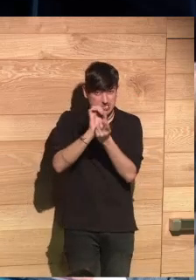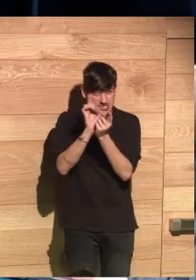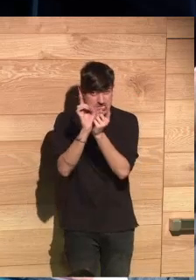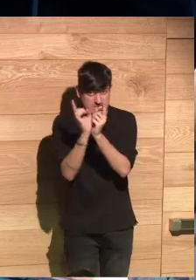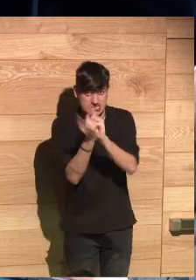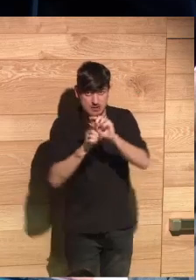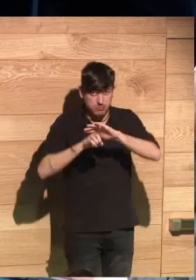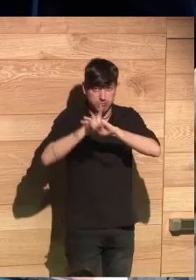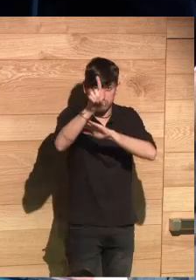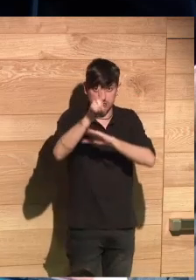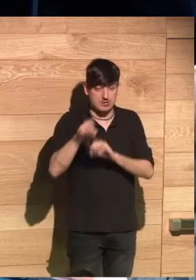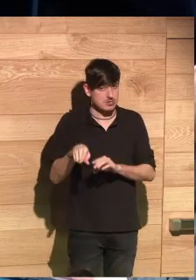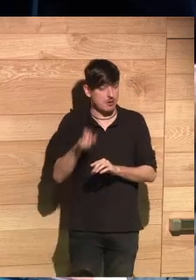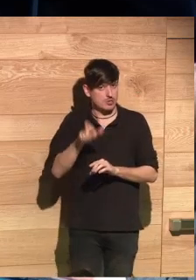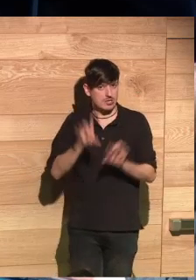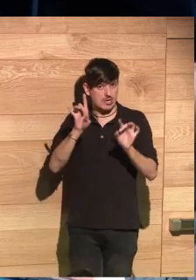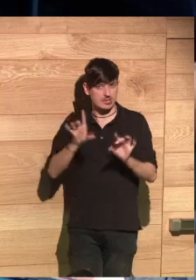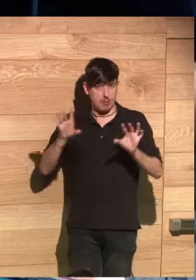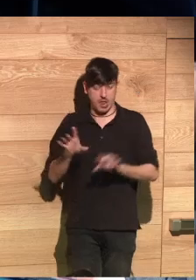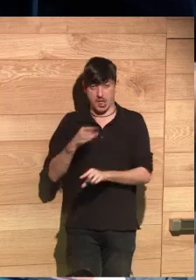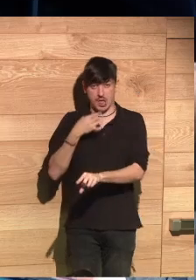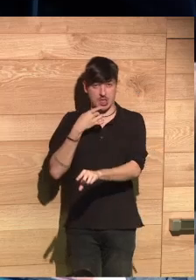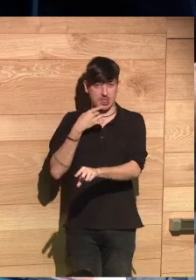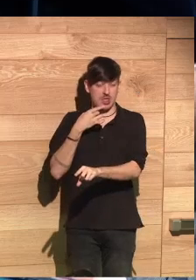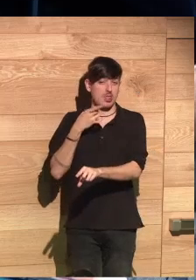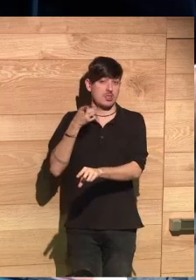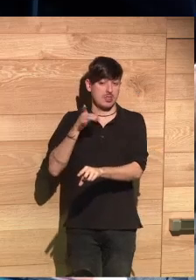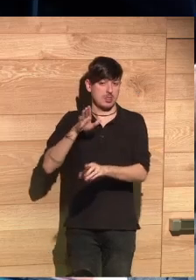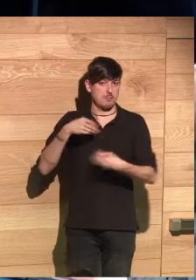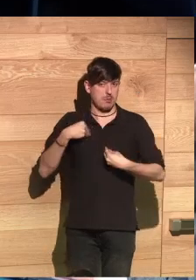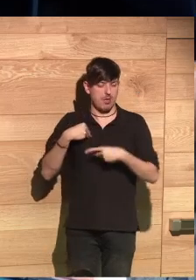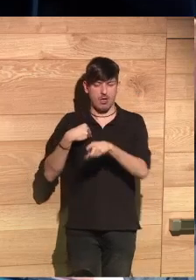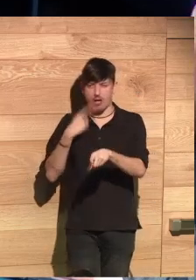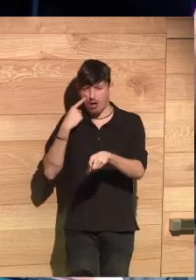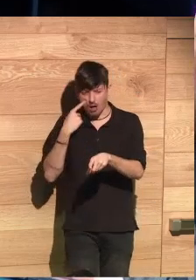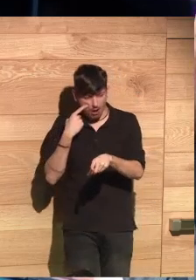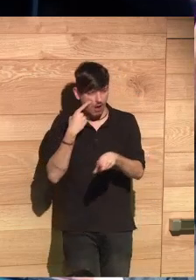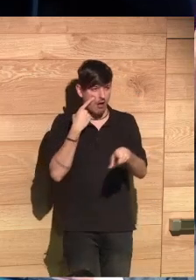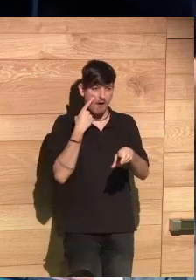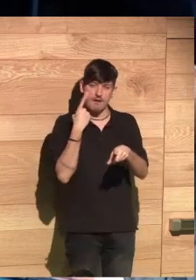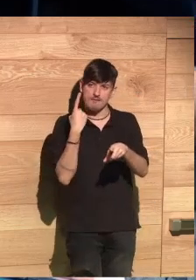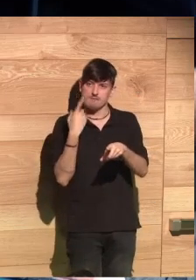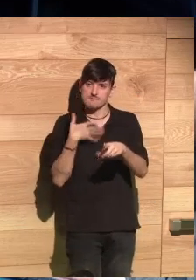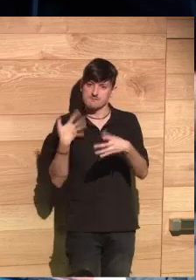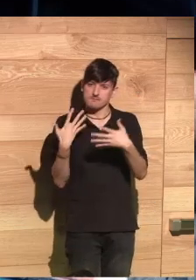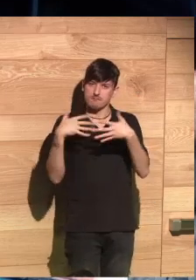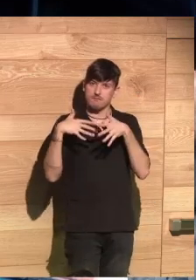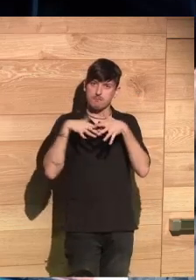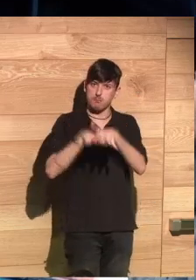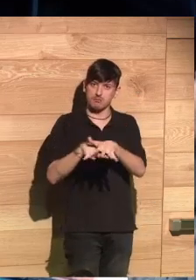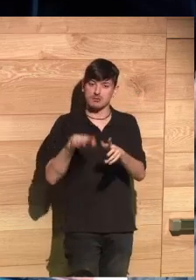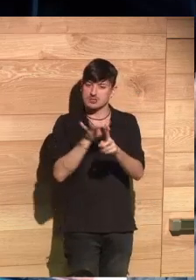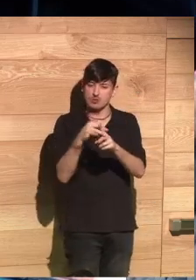tienes una sensibilidad, como le pasa a este personaje, y estás en ese lugar, vas a involucrarte con lo que